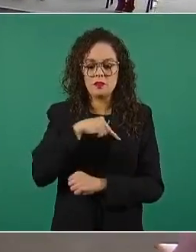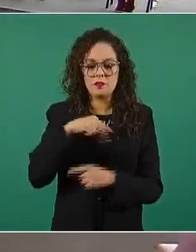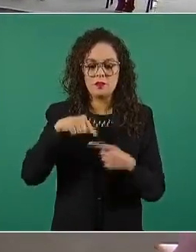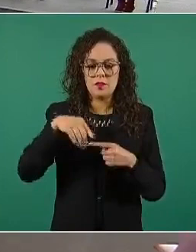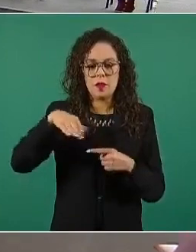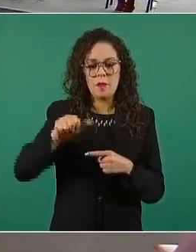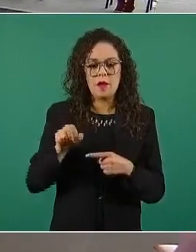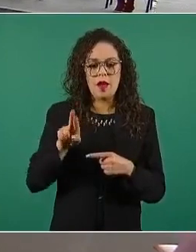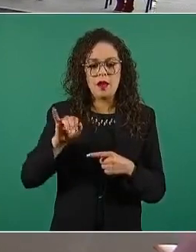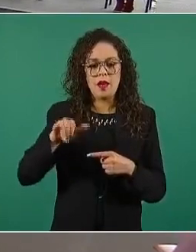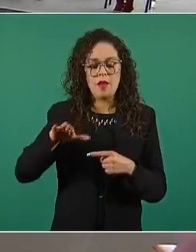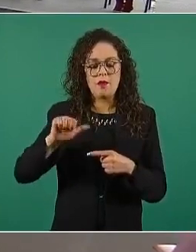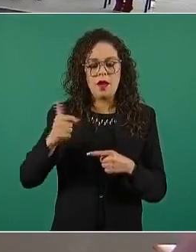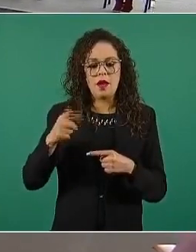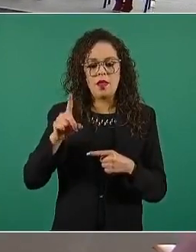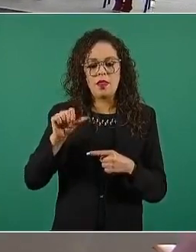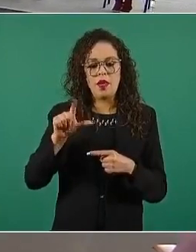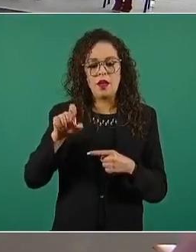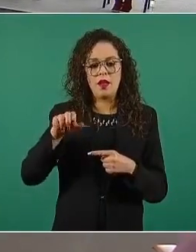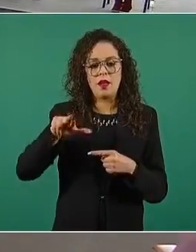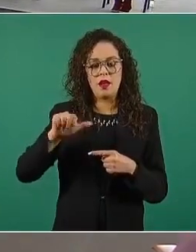Magdalena Huerta Vázquez,